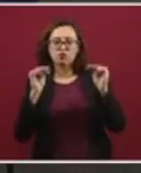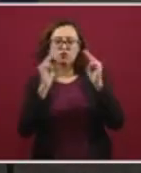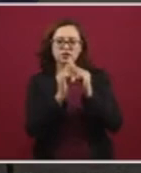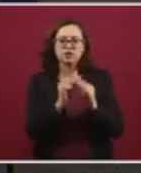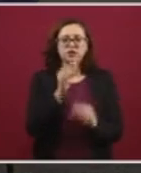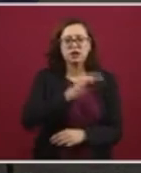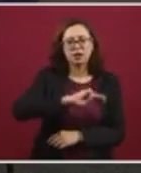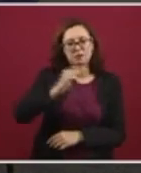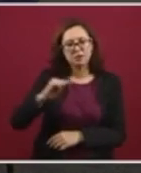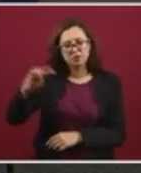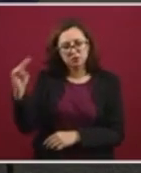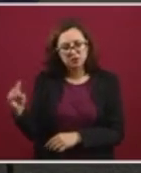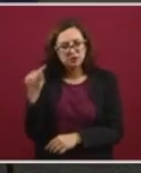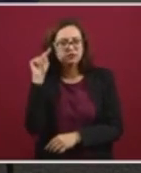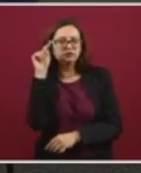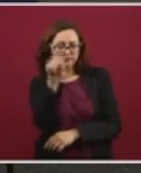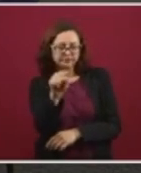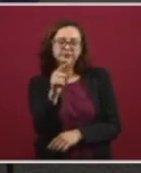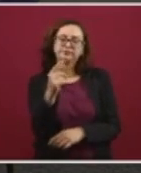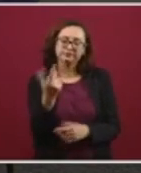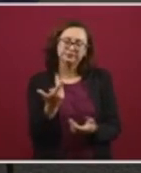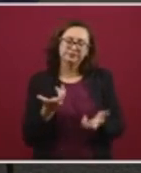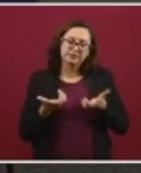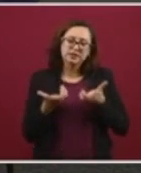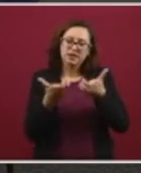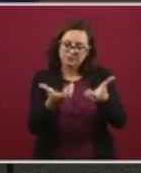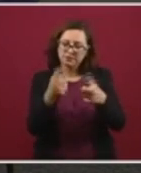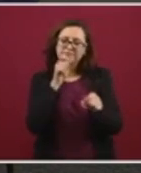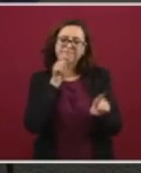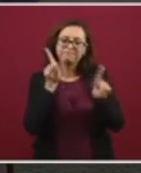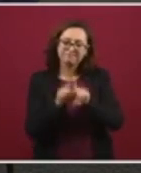con lo que se obtenga de